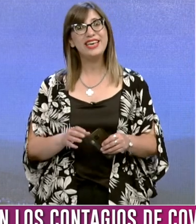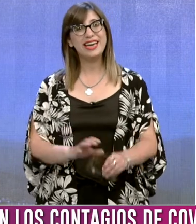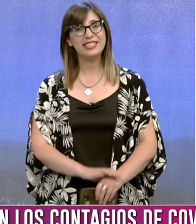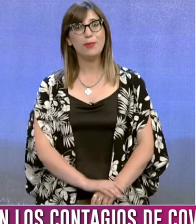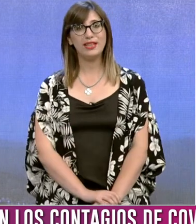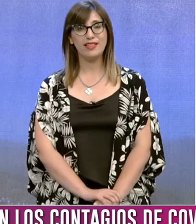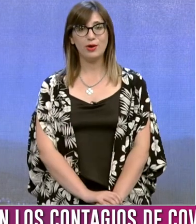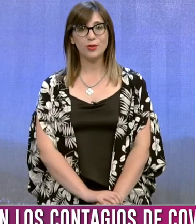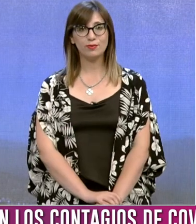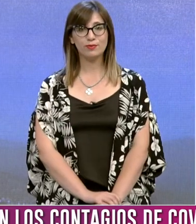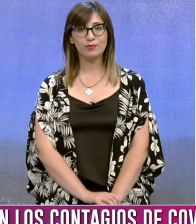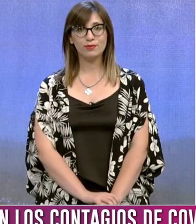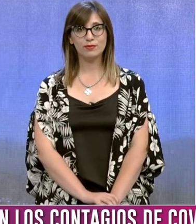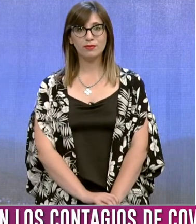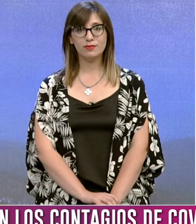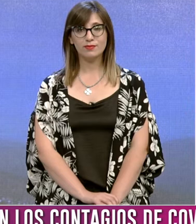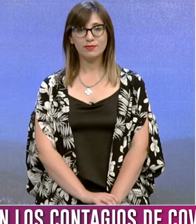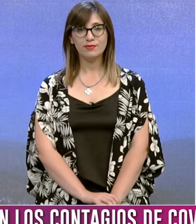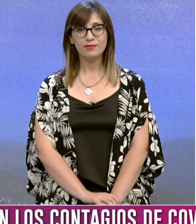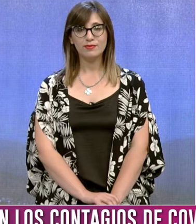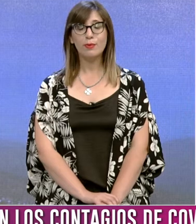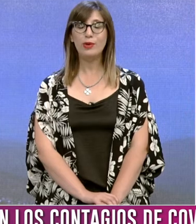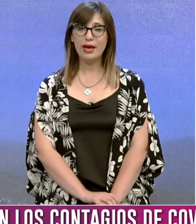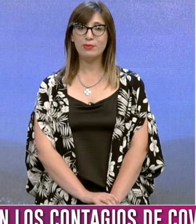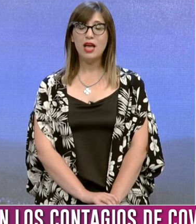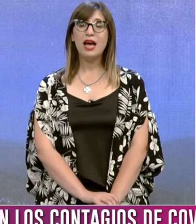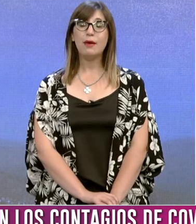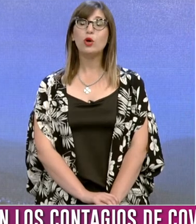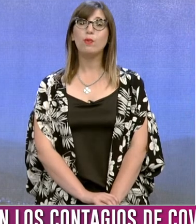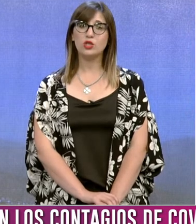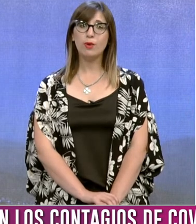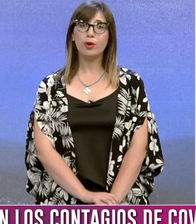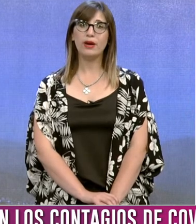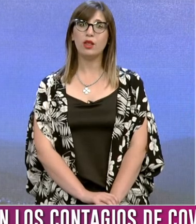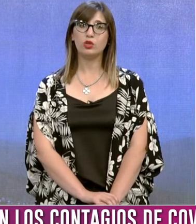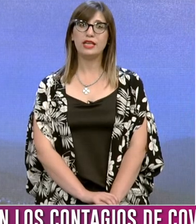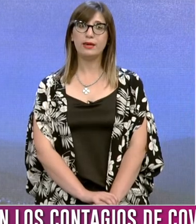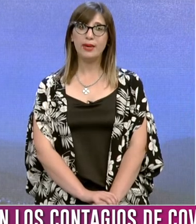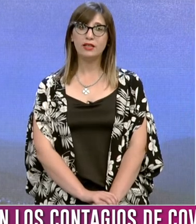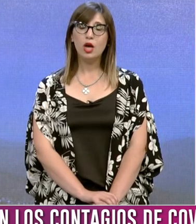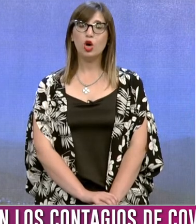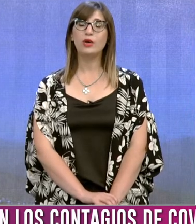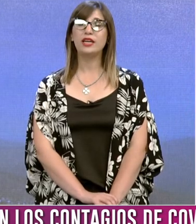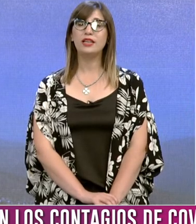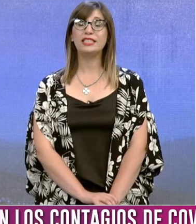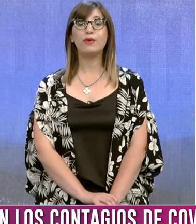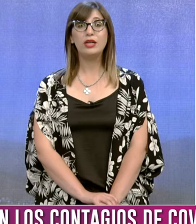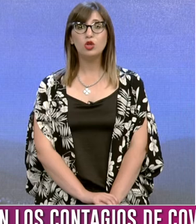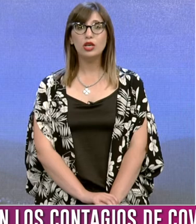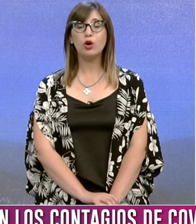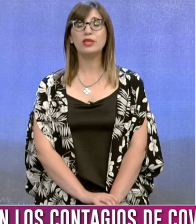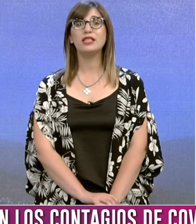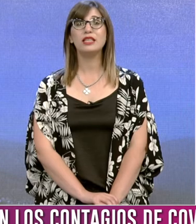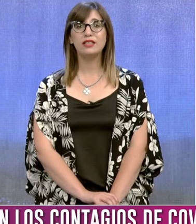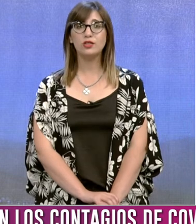Buen día. Gracias por atendernos. Hola, buen día, ¿cómo están? Muy bien. Hay preocupación por parte de ustedes también. ¿Cómo están llevando